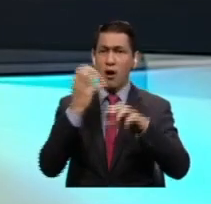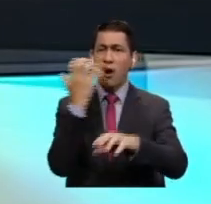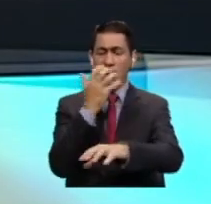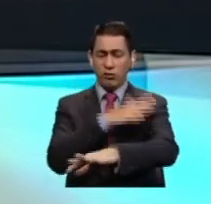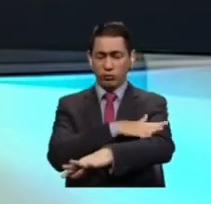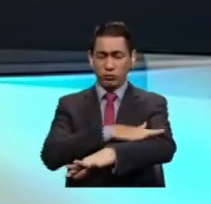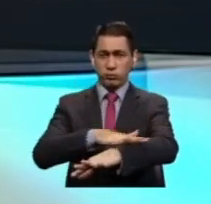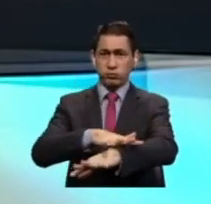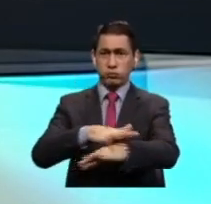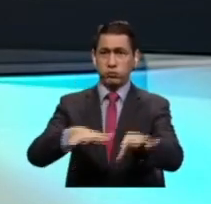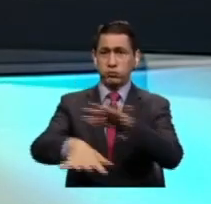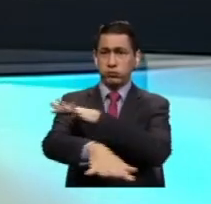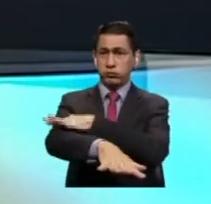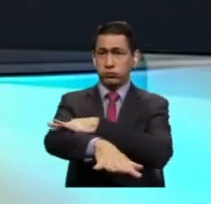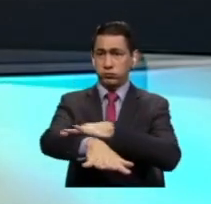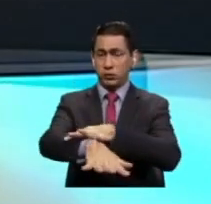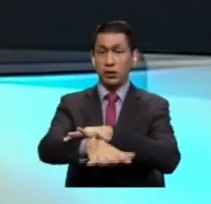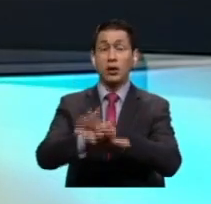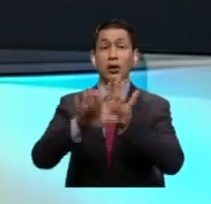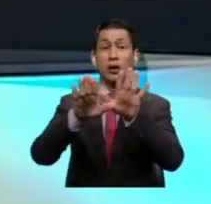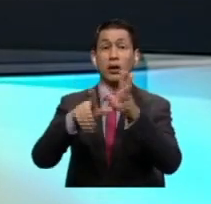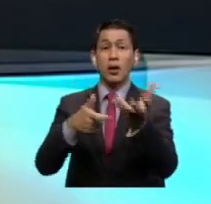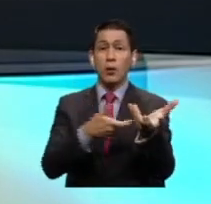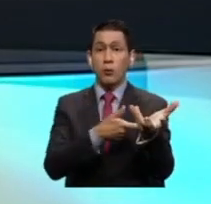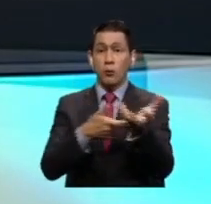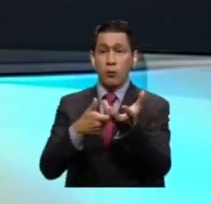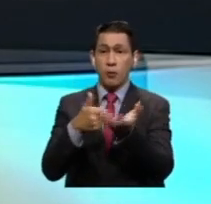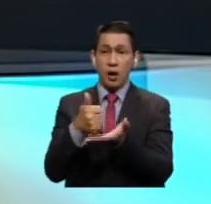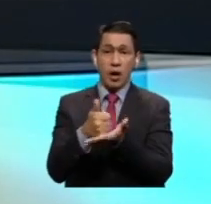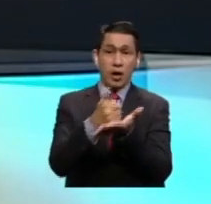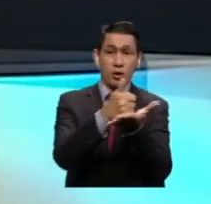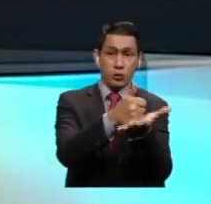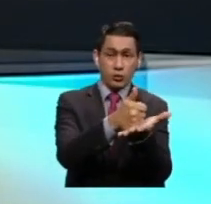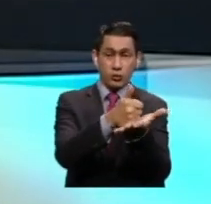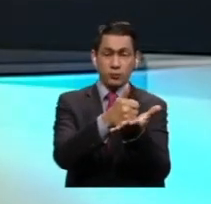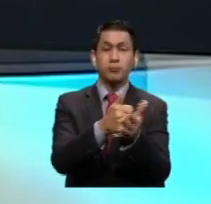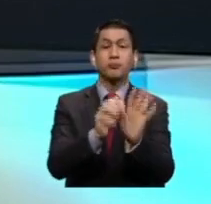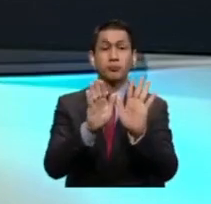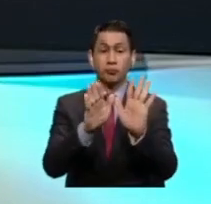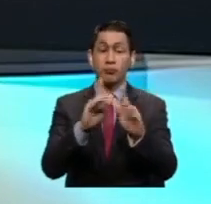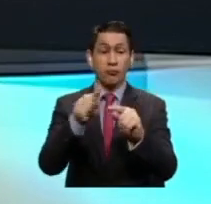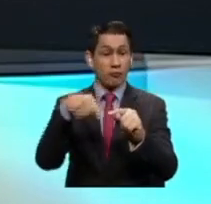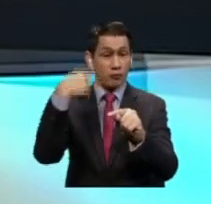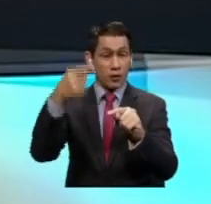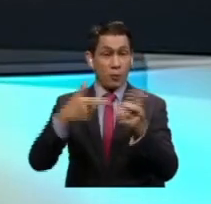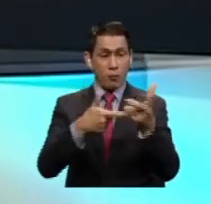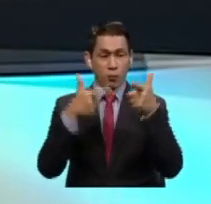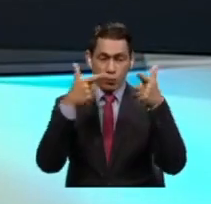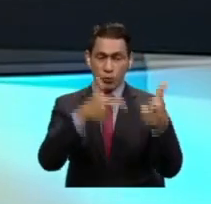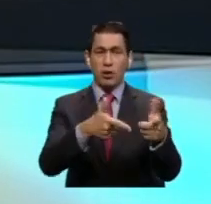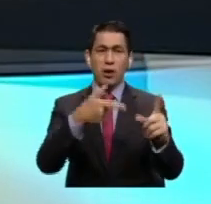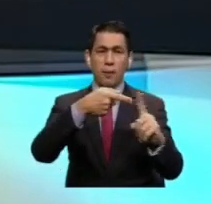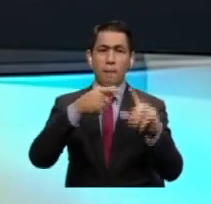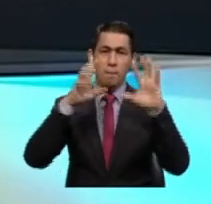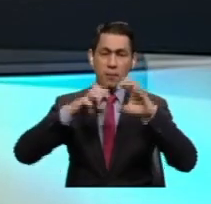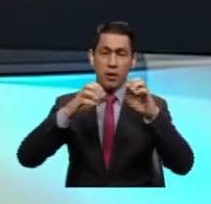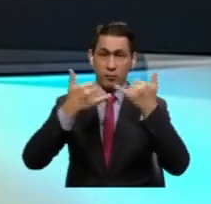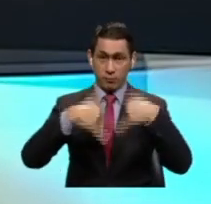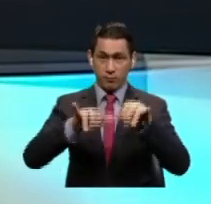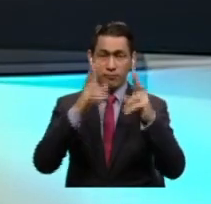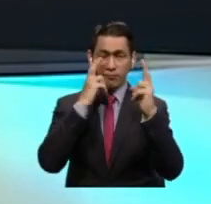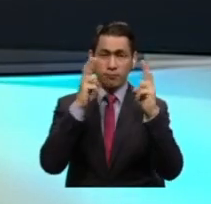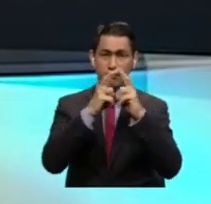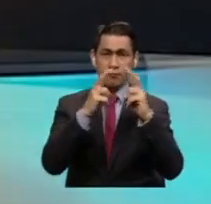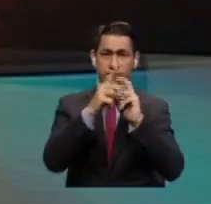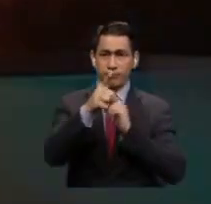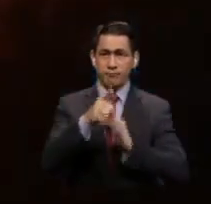quemaduras fue curado por los bomberos y será pues adoptado por ellos. A continuación le tenemos su historia.